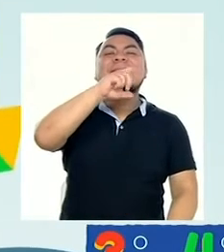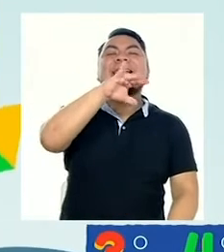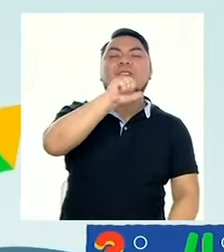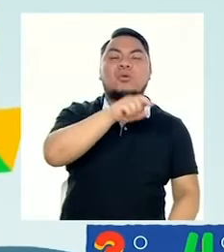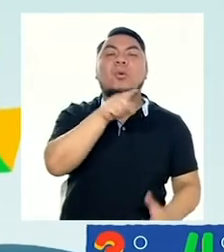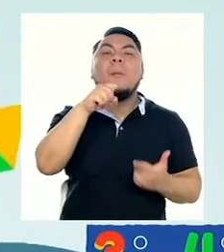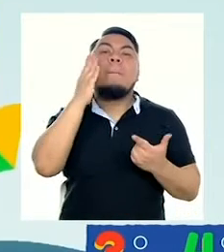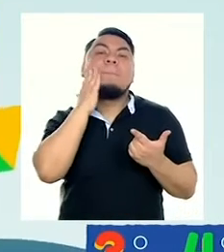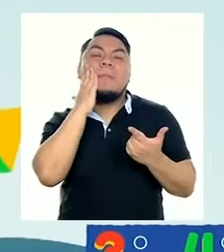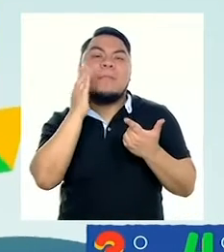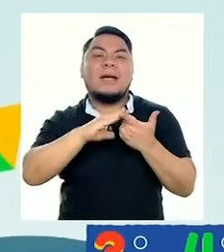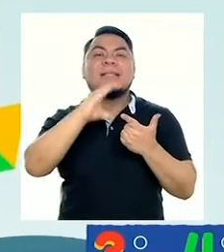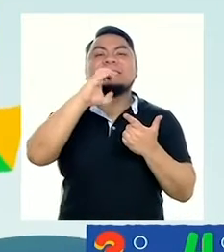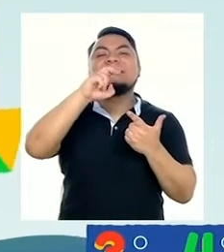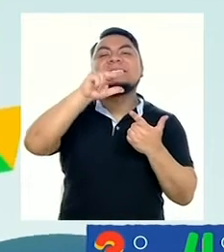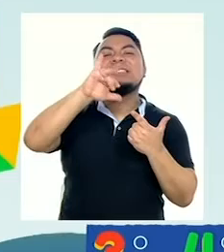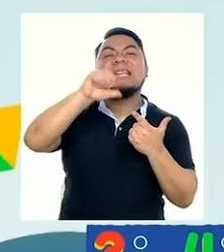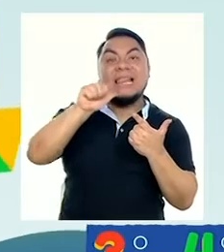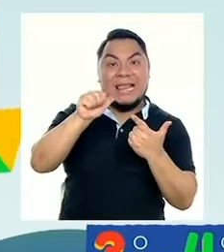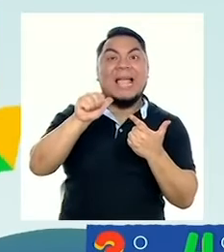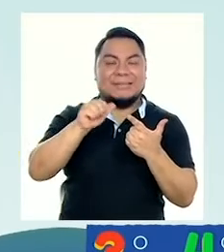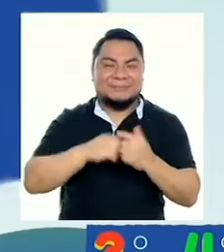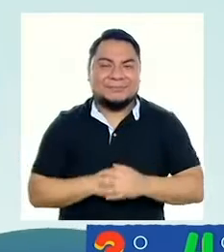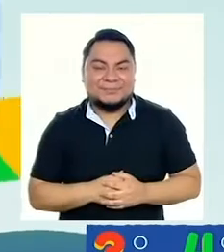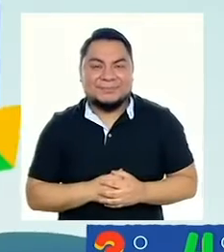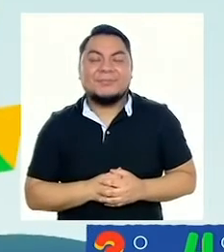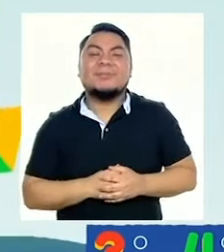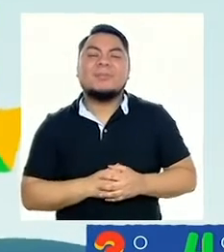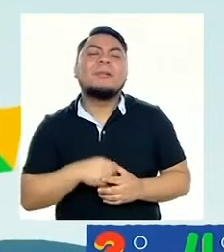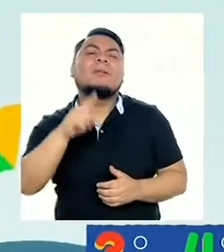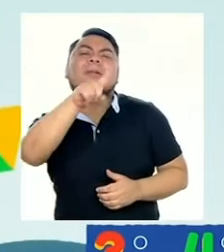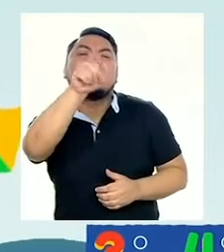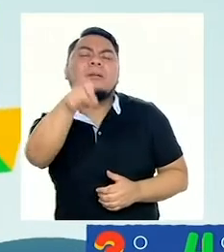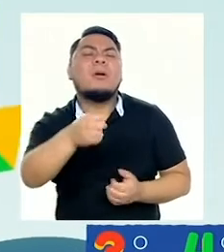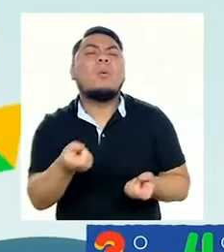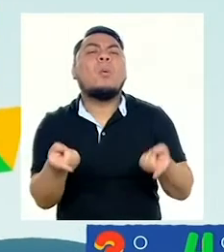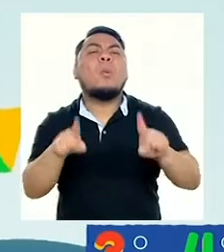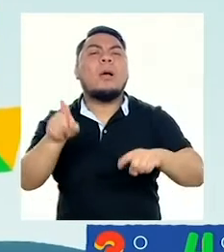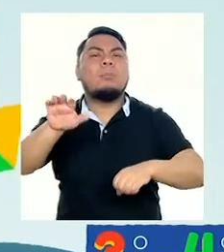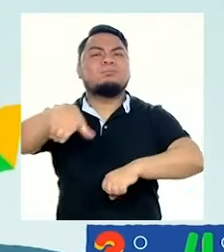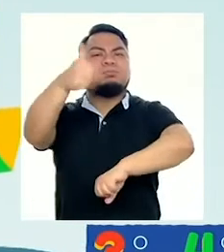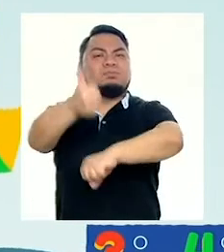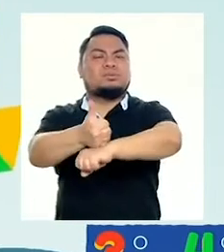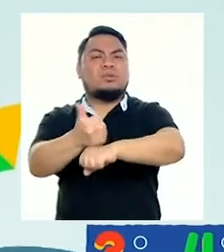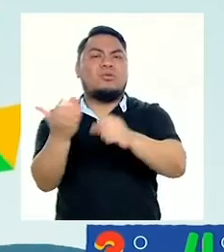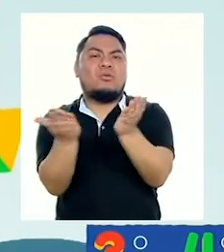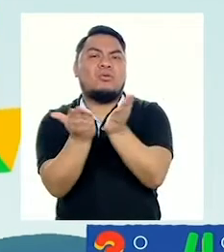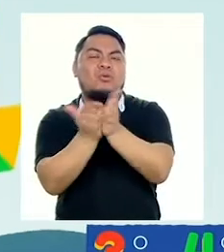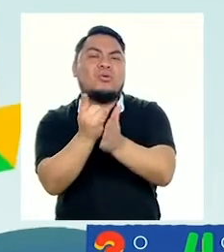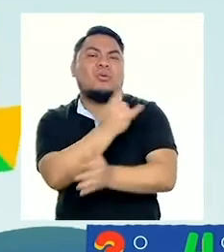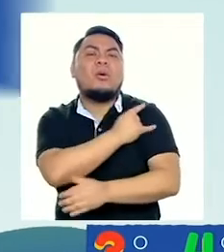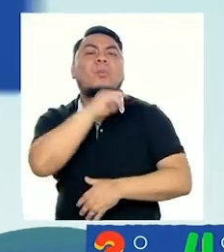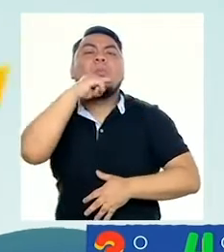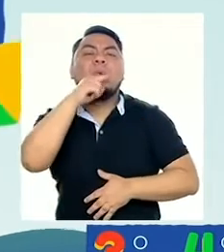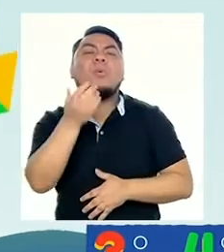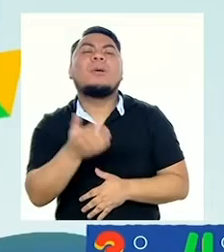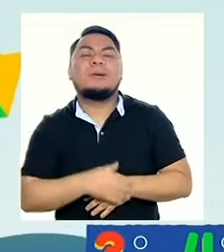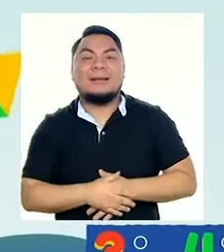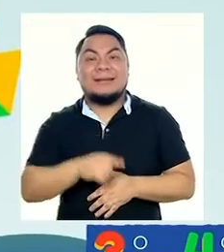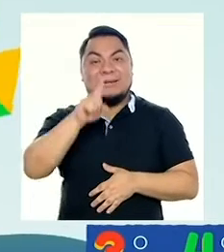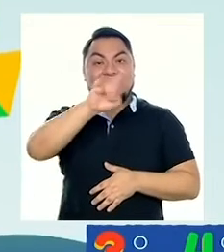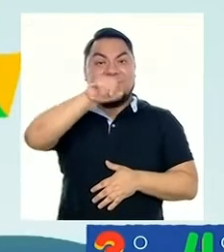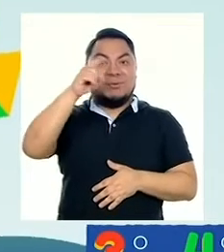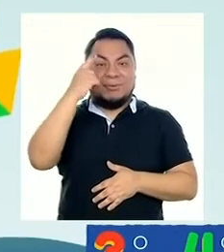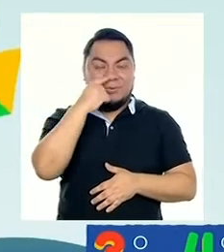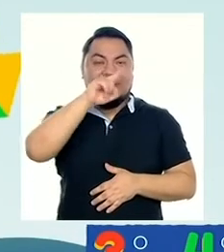y Cecilia Ladrón de Guevara y Castilla. ¿Cuándo fundó el Colegio Superior para Mujeres? El